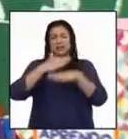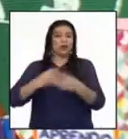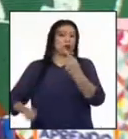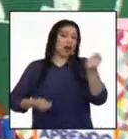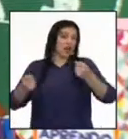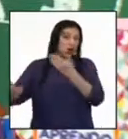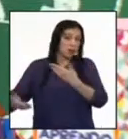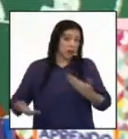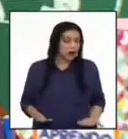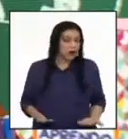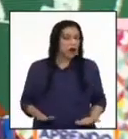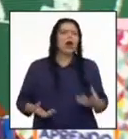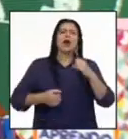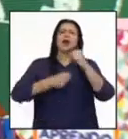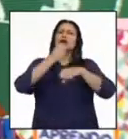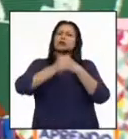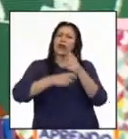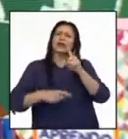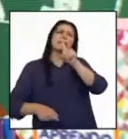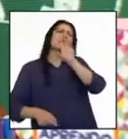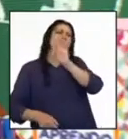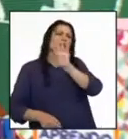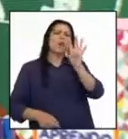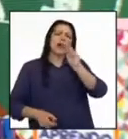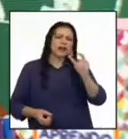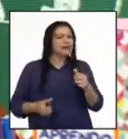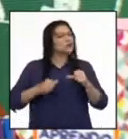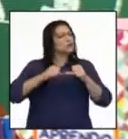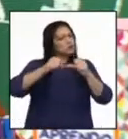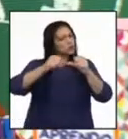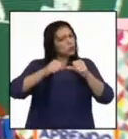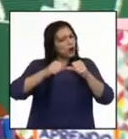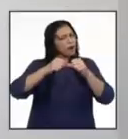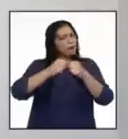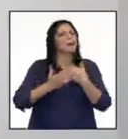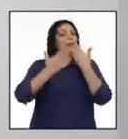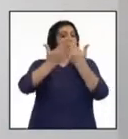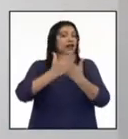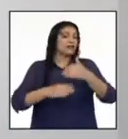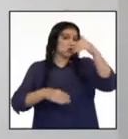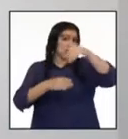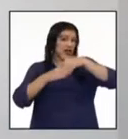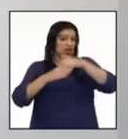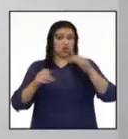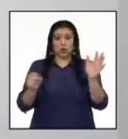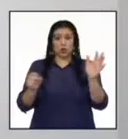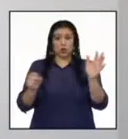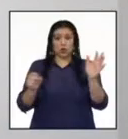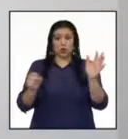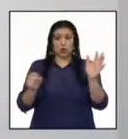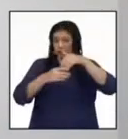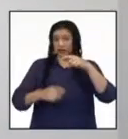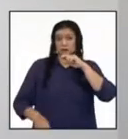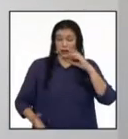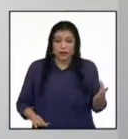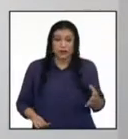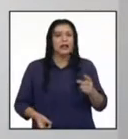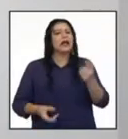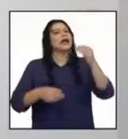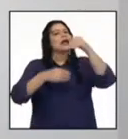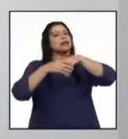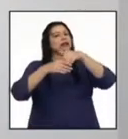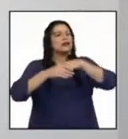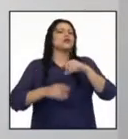década de los 40 se seguía promoviendo en el Parlamento el derecho pleno al sufragio? Los esfuerzos en favor del voto